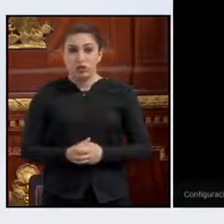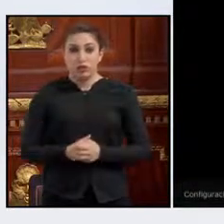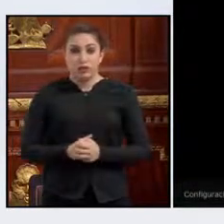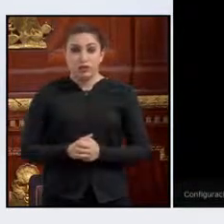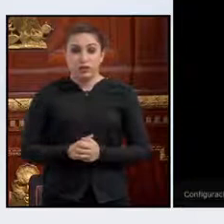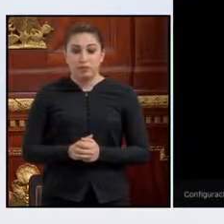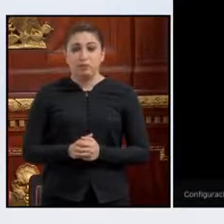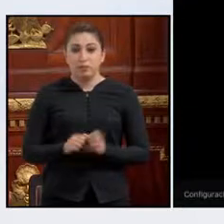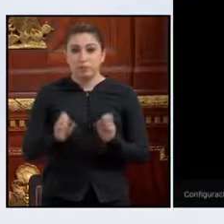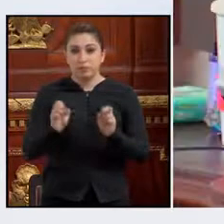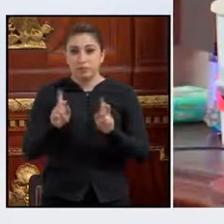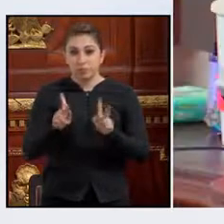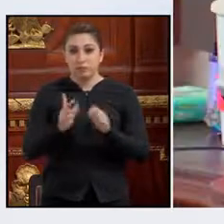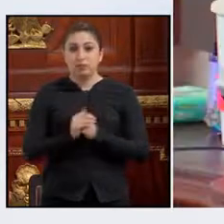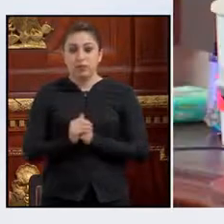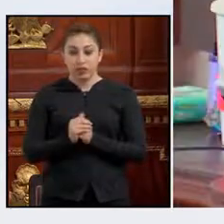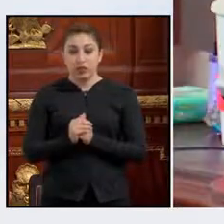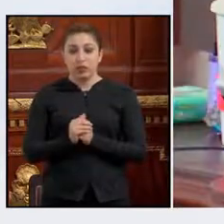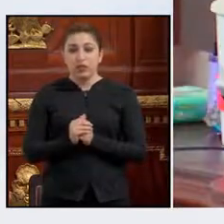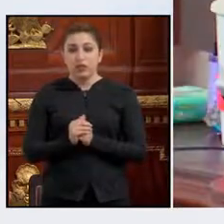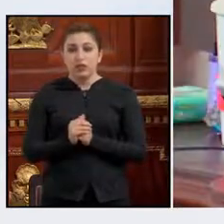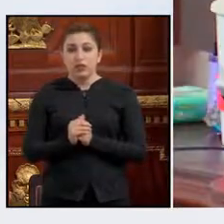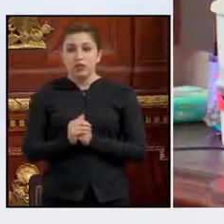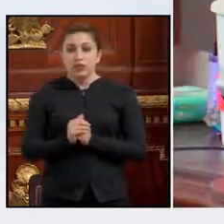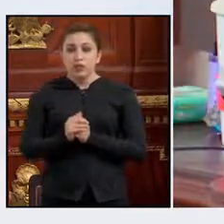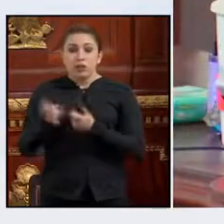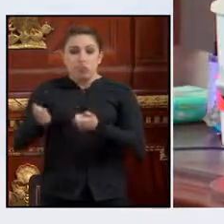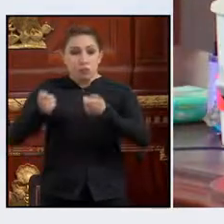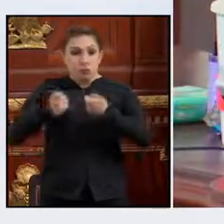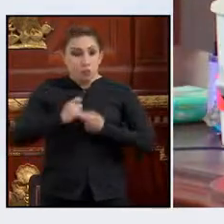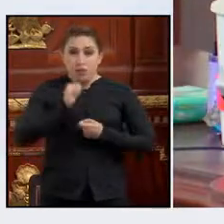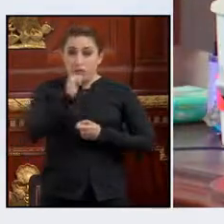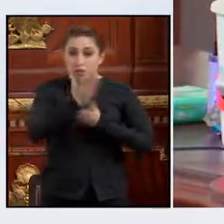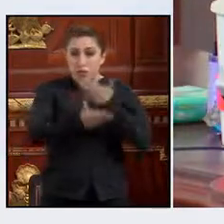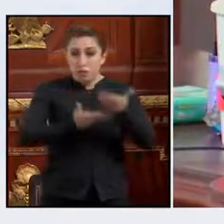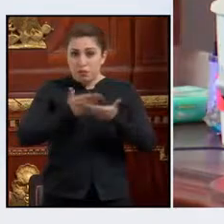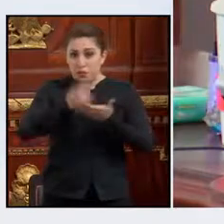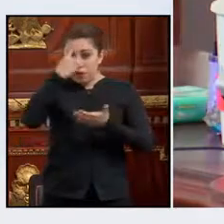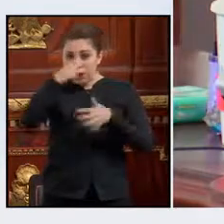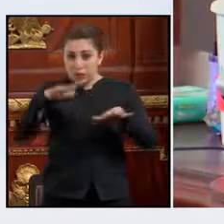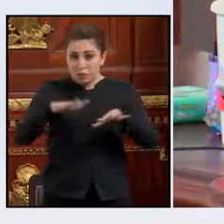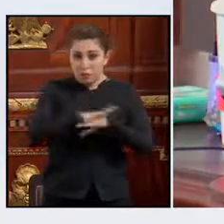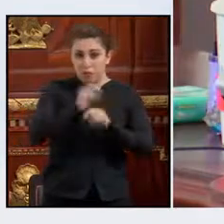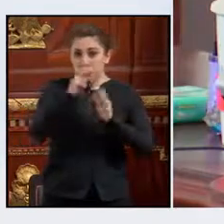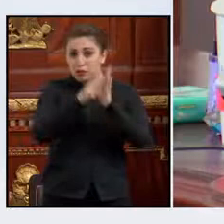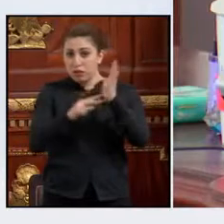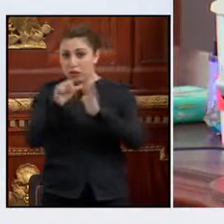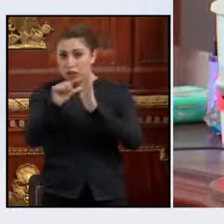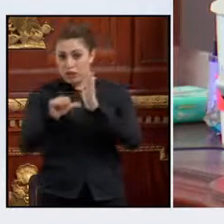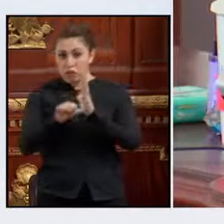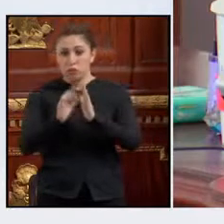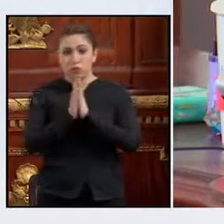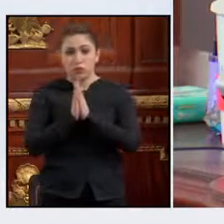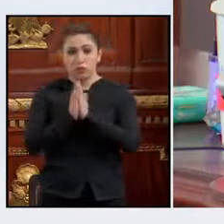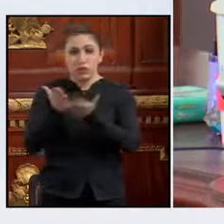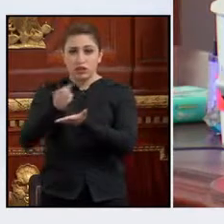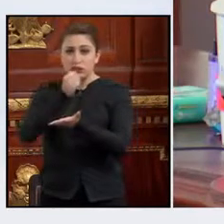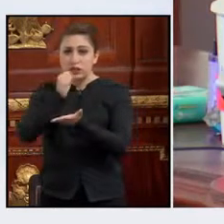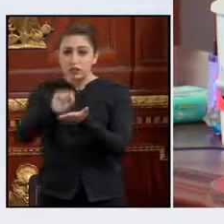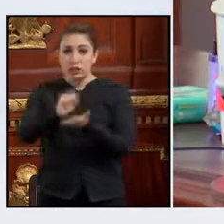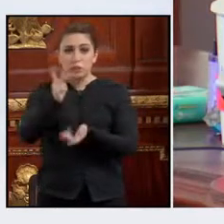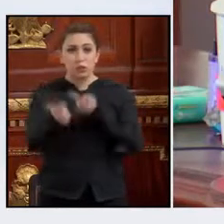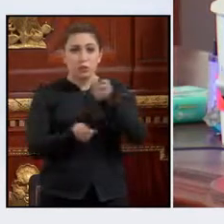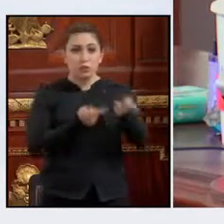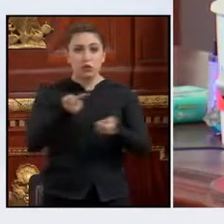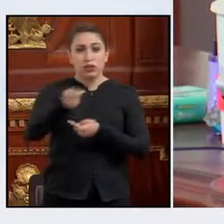en razón de que esta presidencia no recibió por escrito reserva de artículos, se solicita a la Secretaría recoger la votación nominal